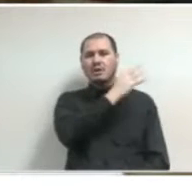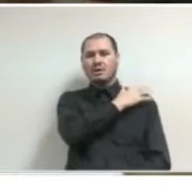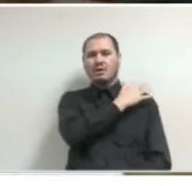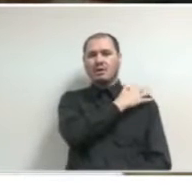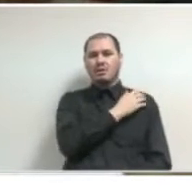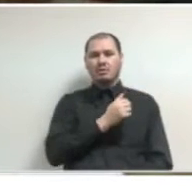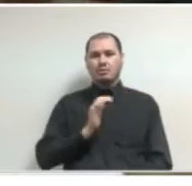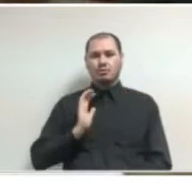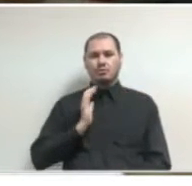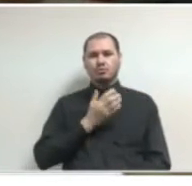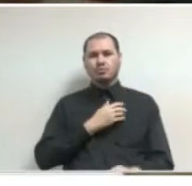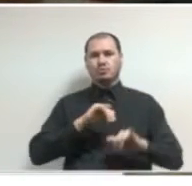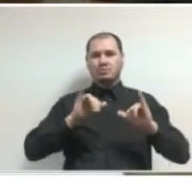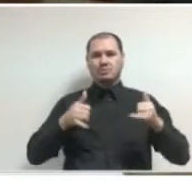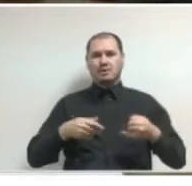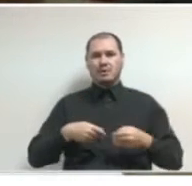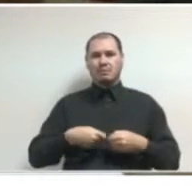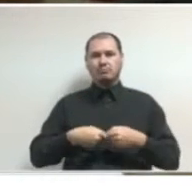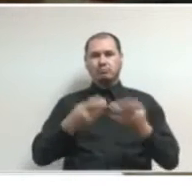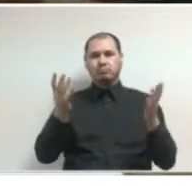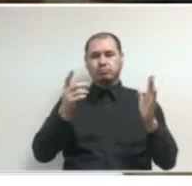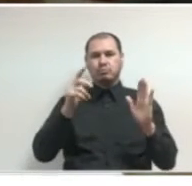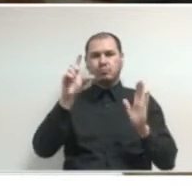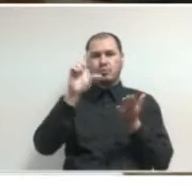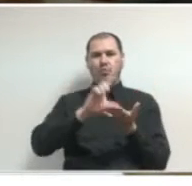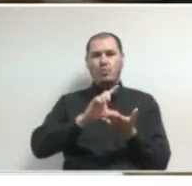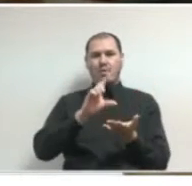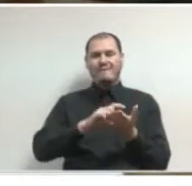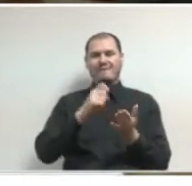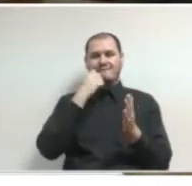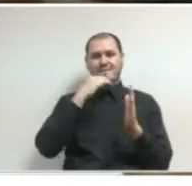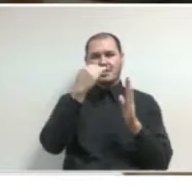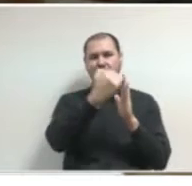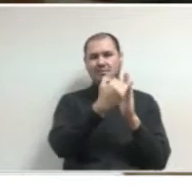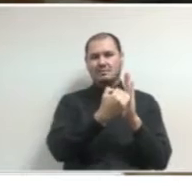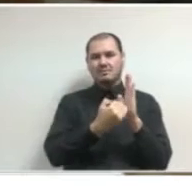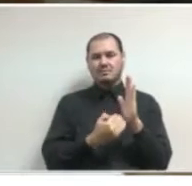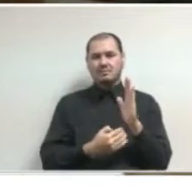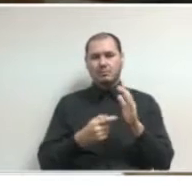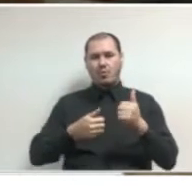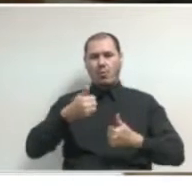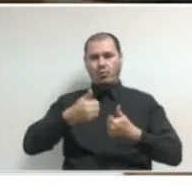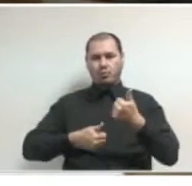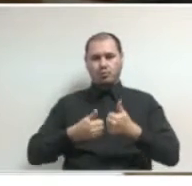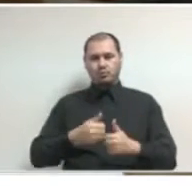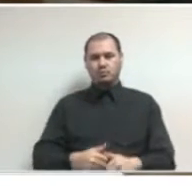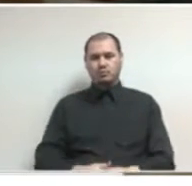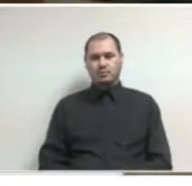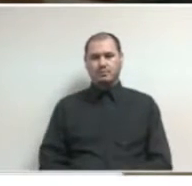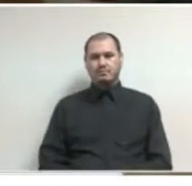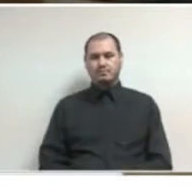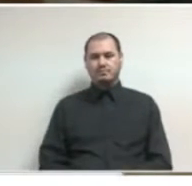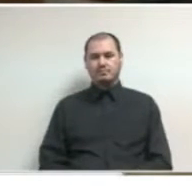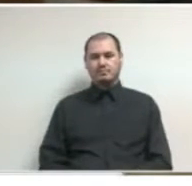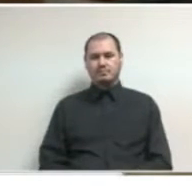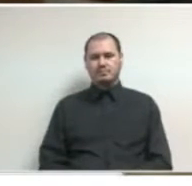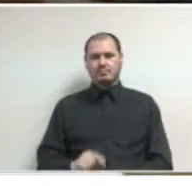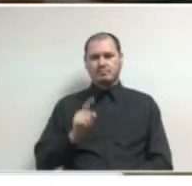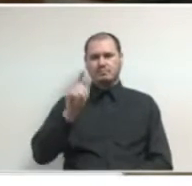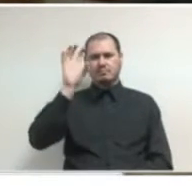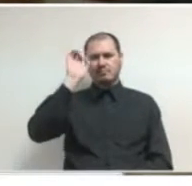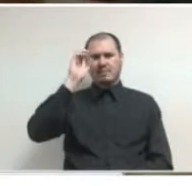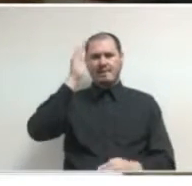ya. Creí secretario general, en día de hoy ya publicamos con el registro notarial, oñe concursata ajina, al